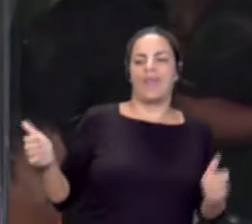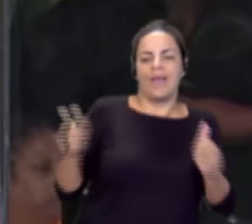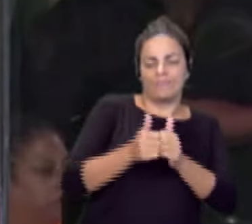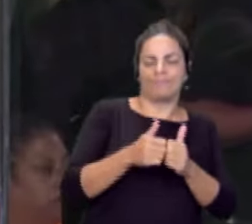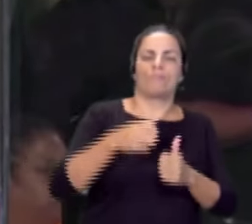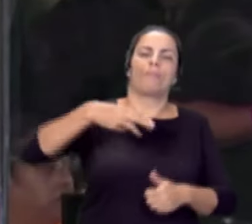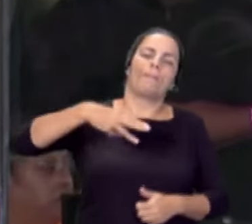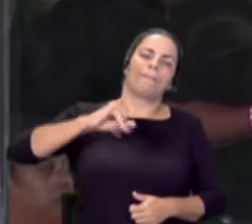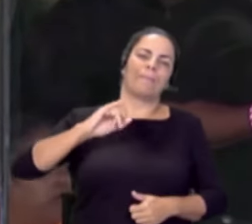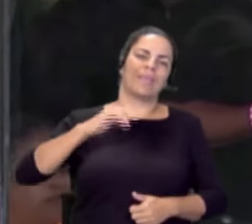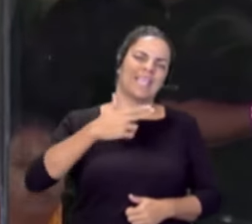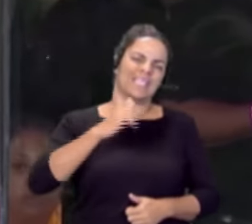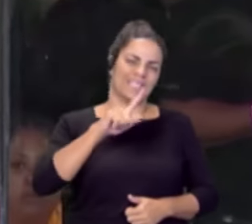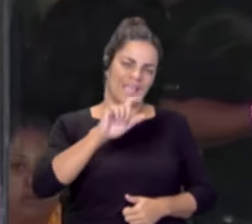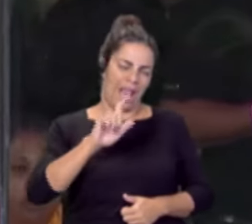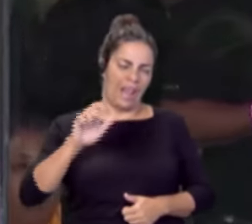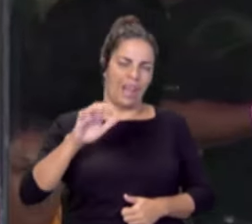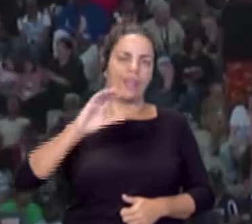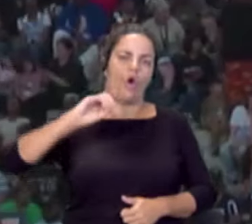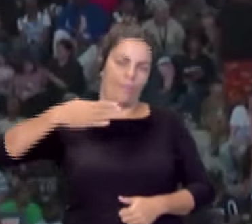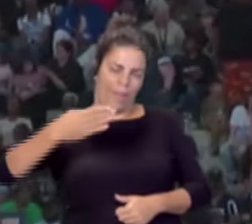más detalles desde Washington.